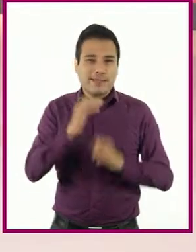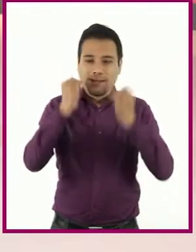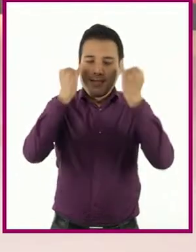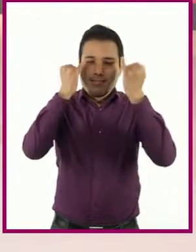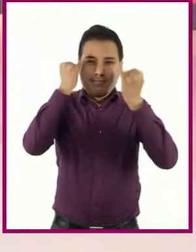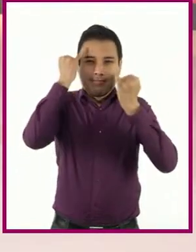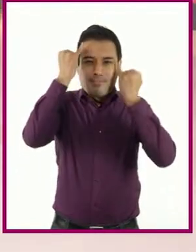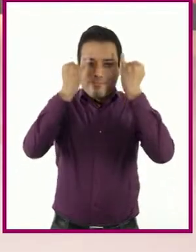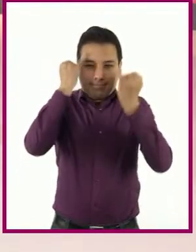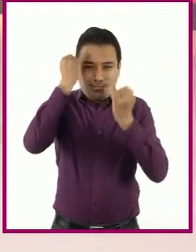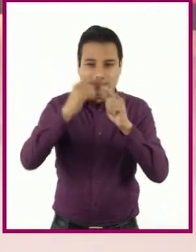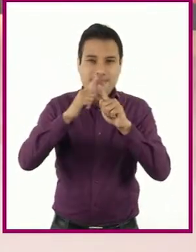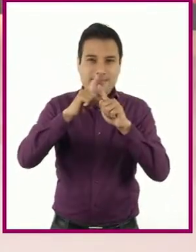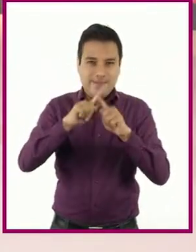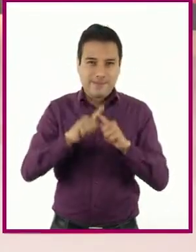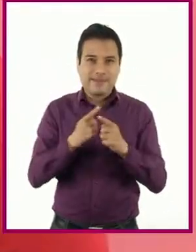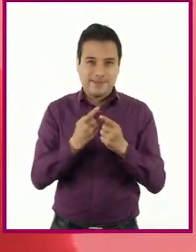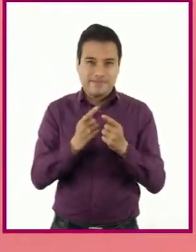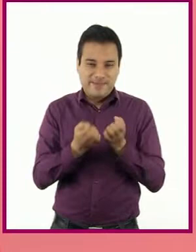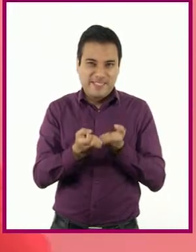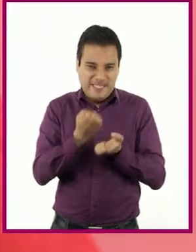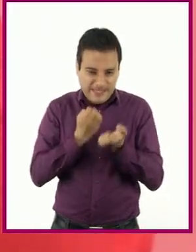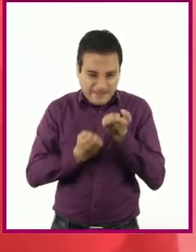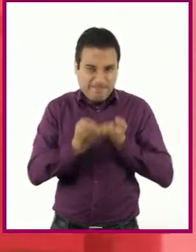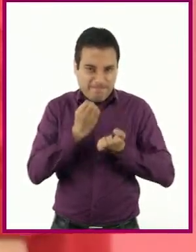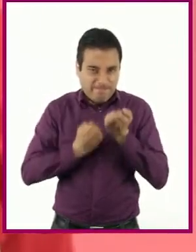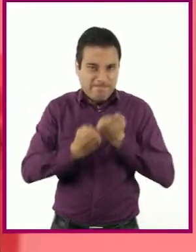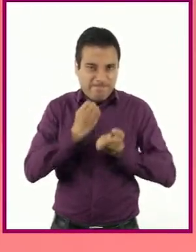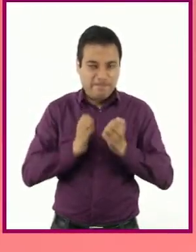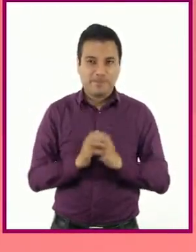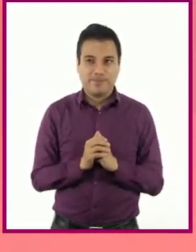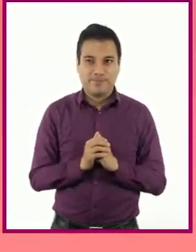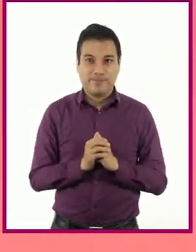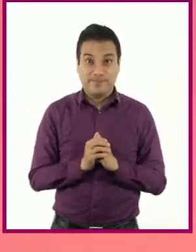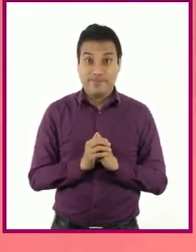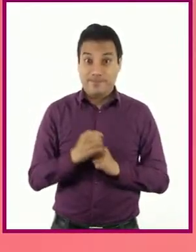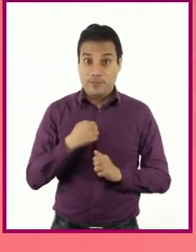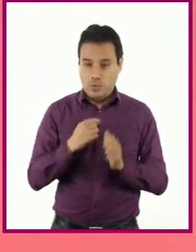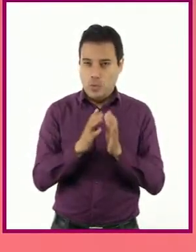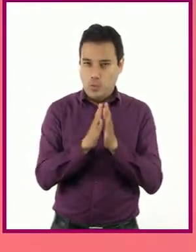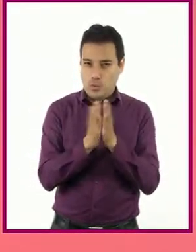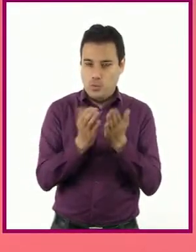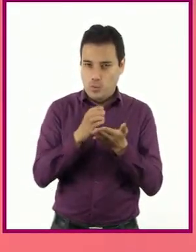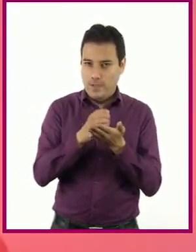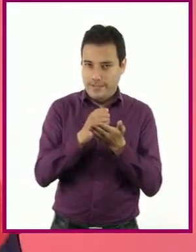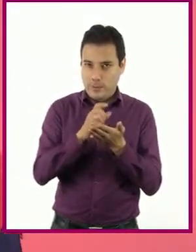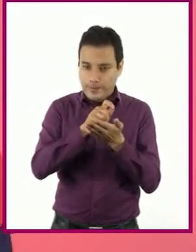ejercitarte, así como tus habilidades motrices. Tengo anotado en mi diario de vida saludable